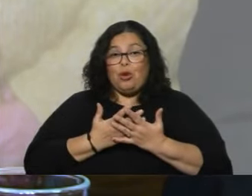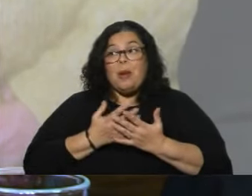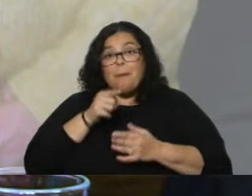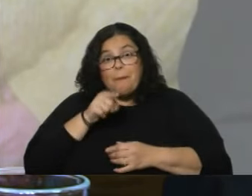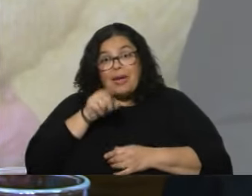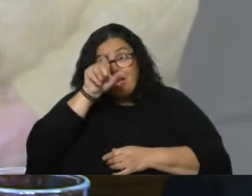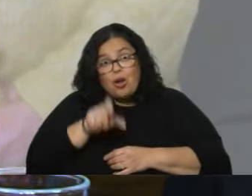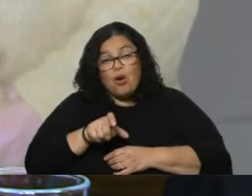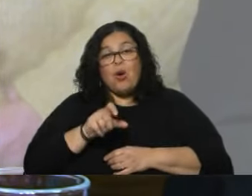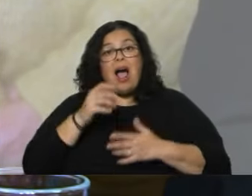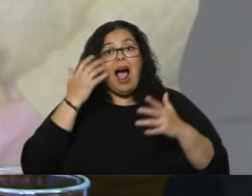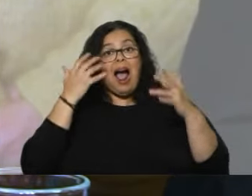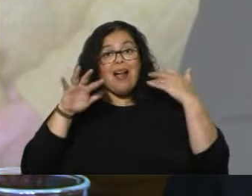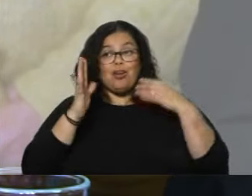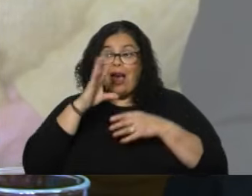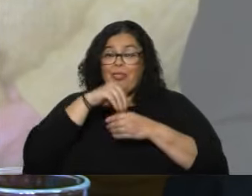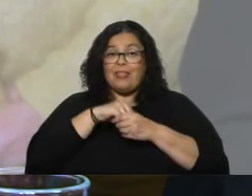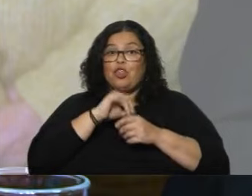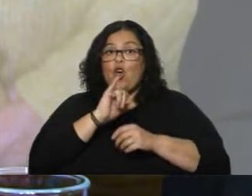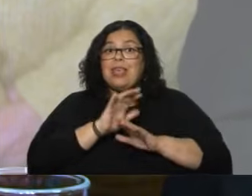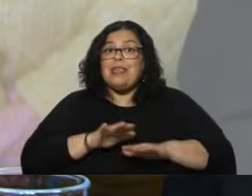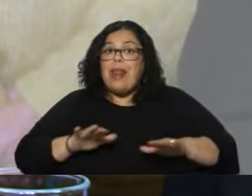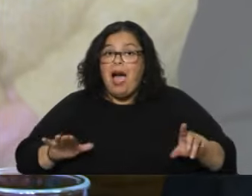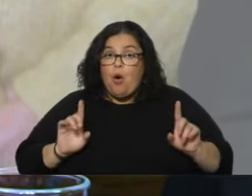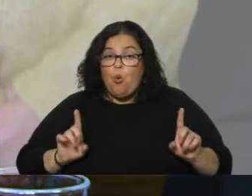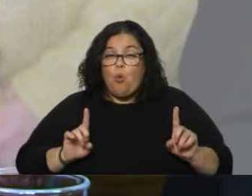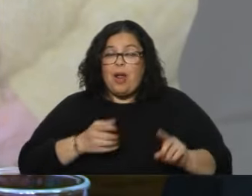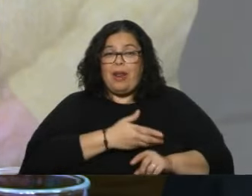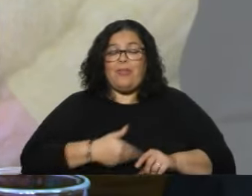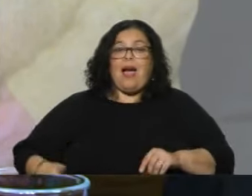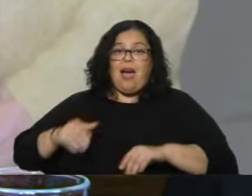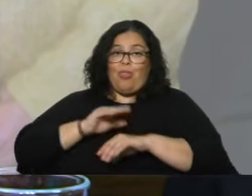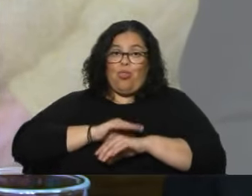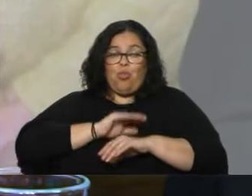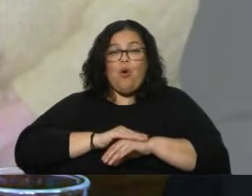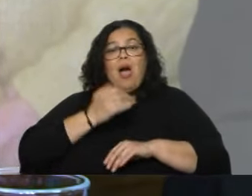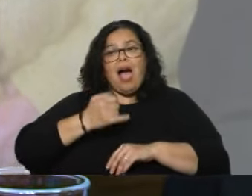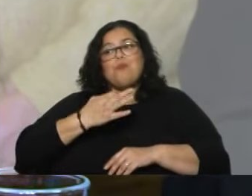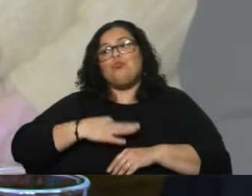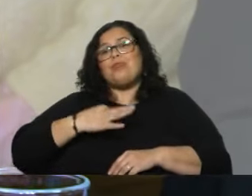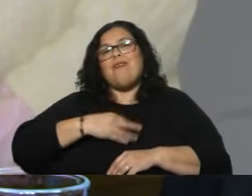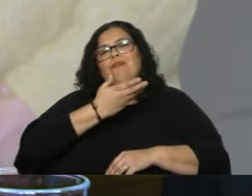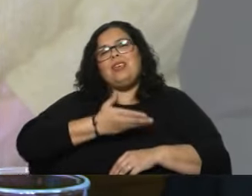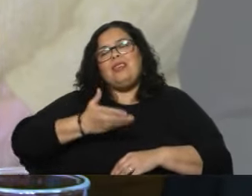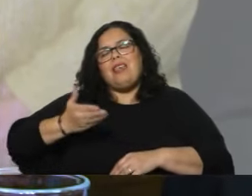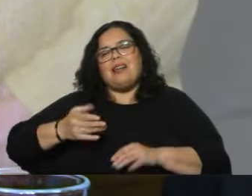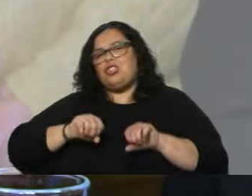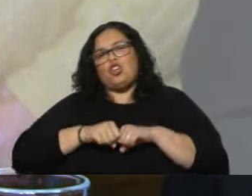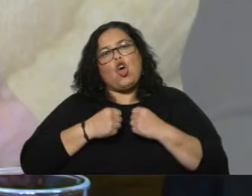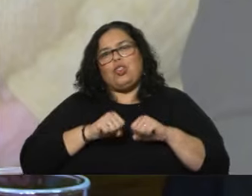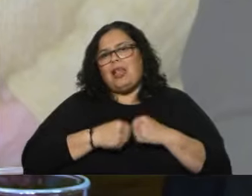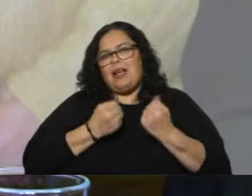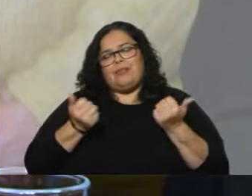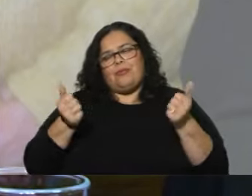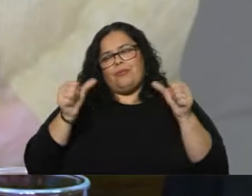en ese momento. Hay otras tantas vidas rotas. Tenemos varios informes de la Institución Nacional de